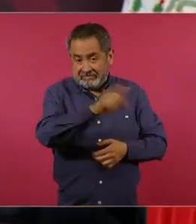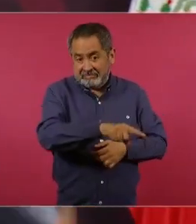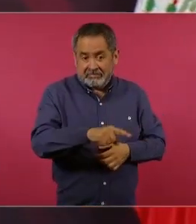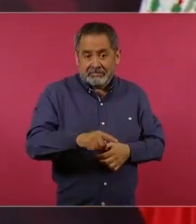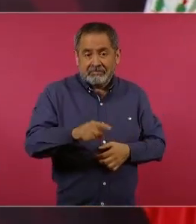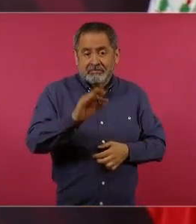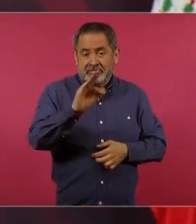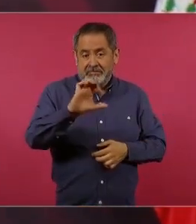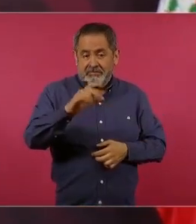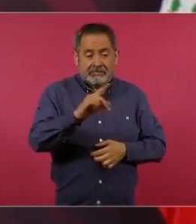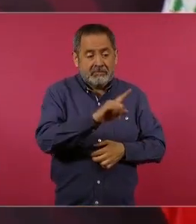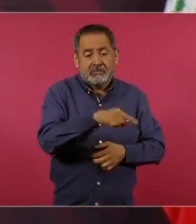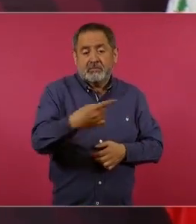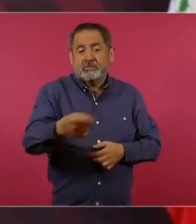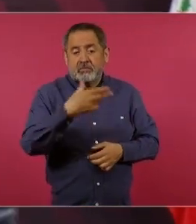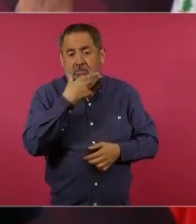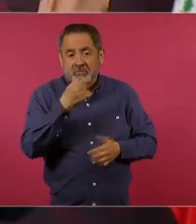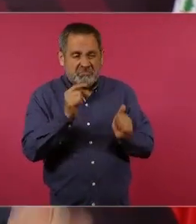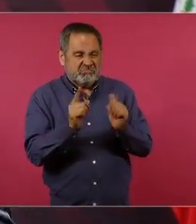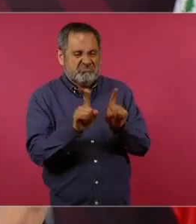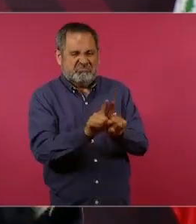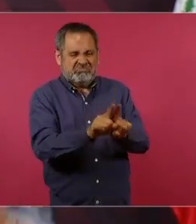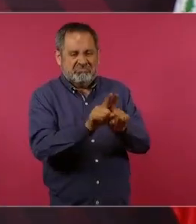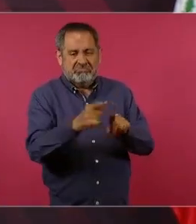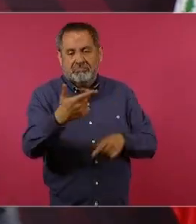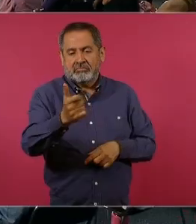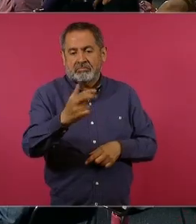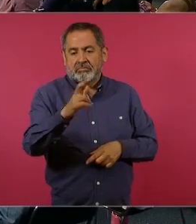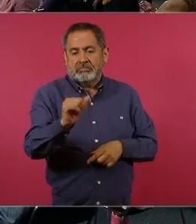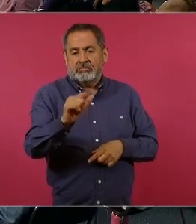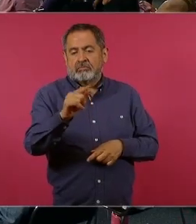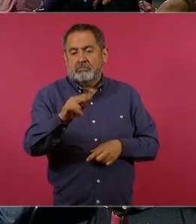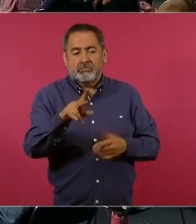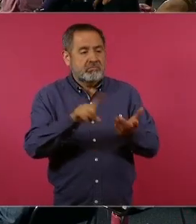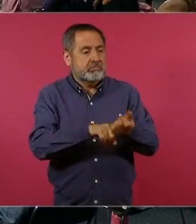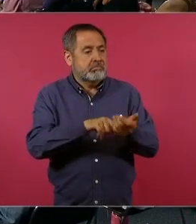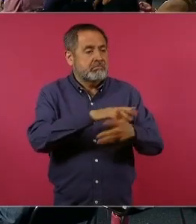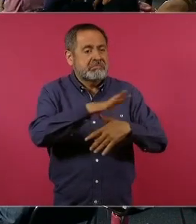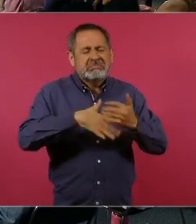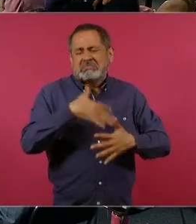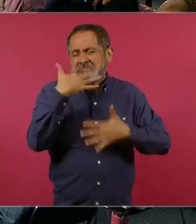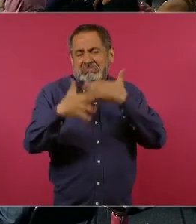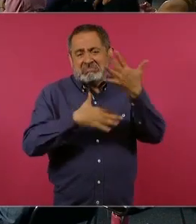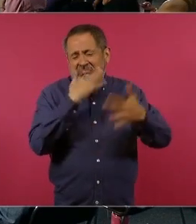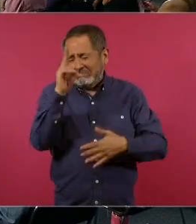de Calderón, sea García Luna y todo lo demás,